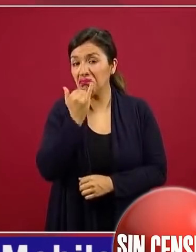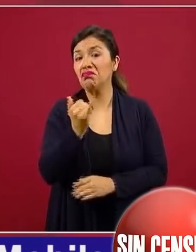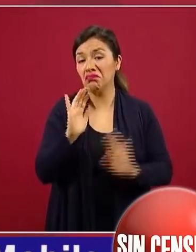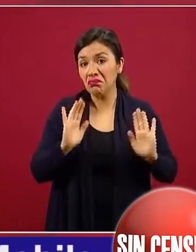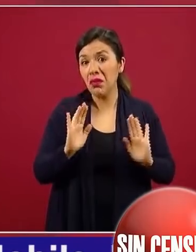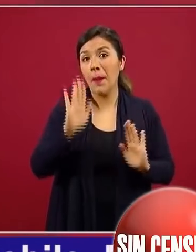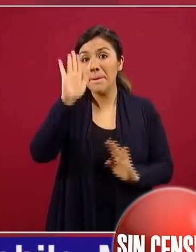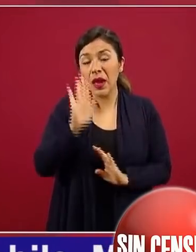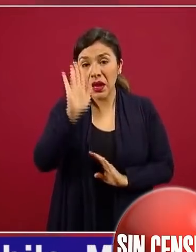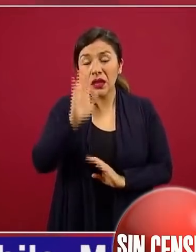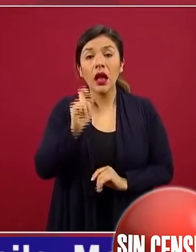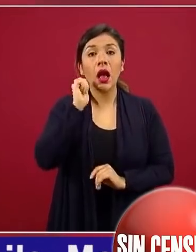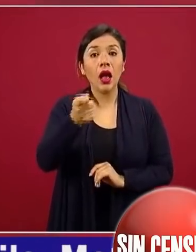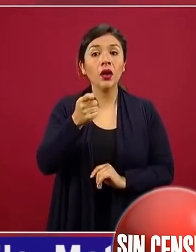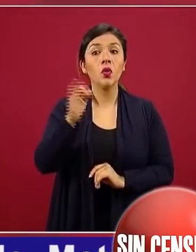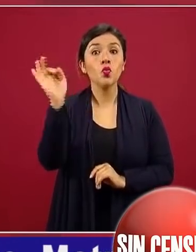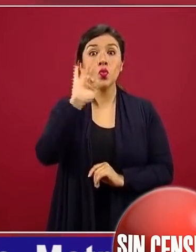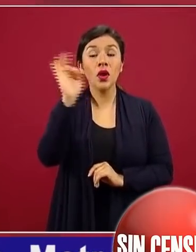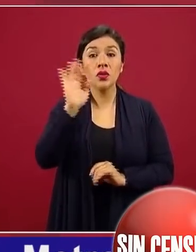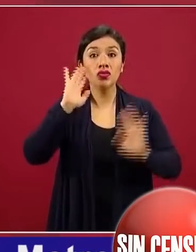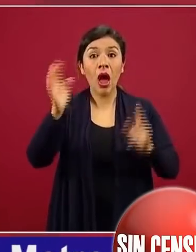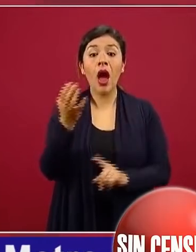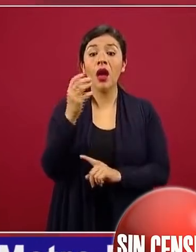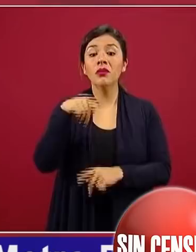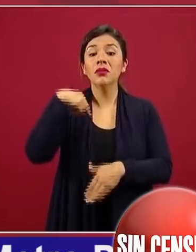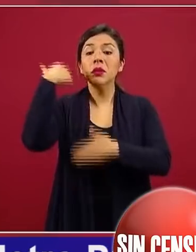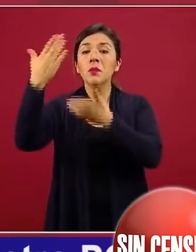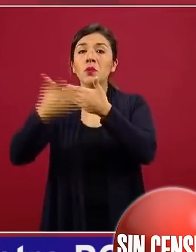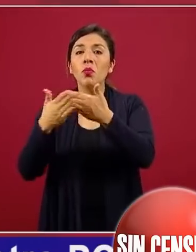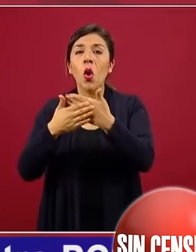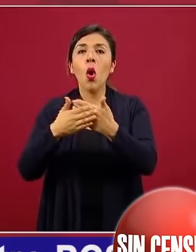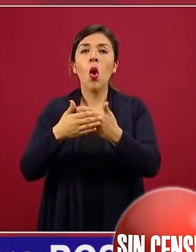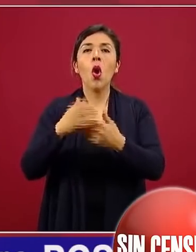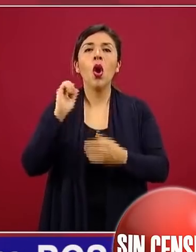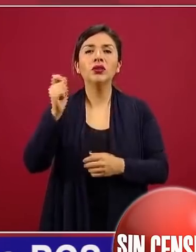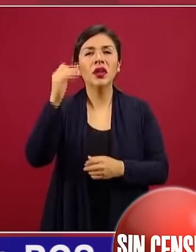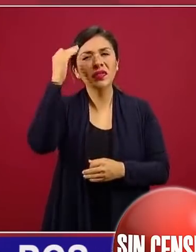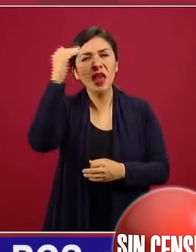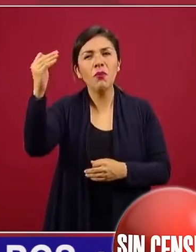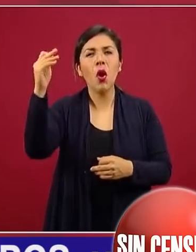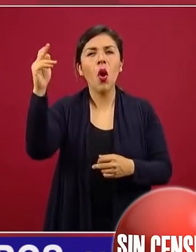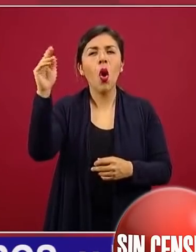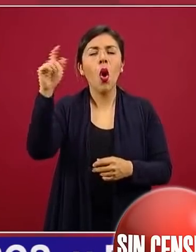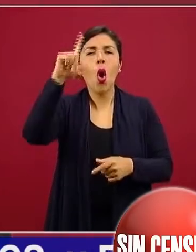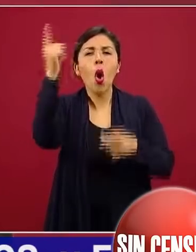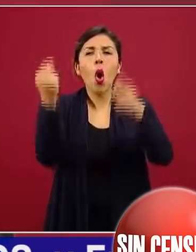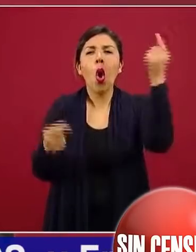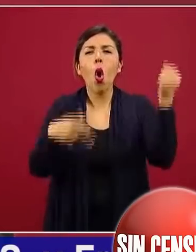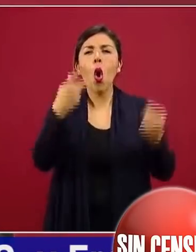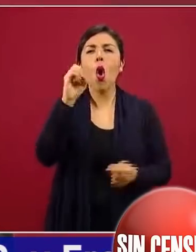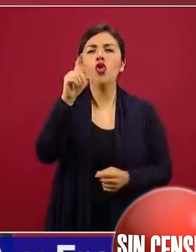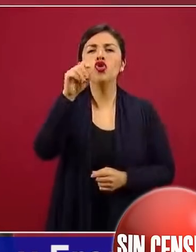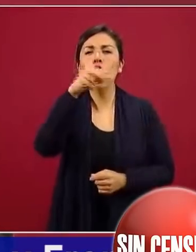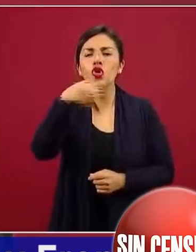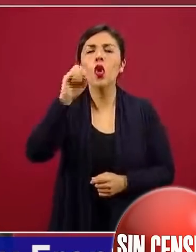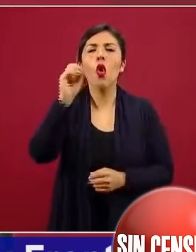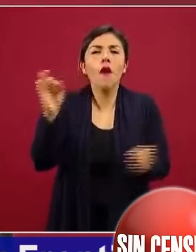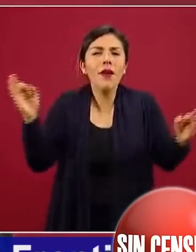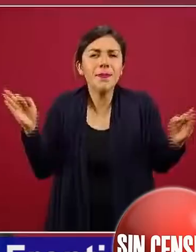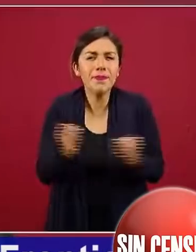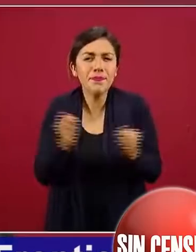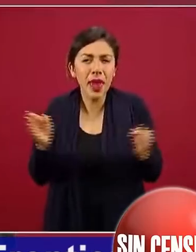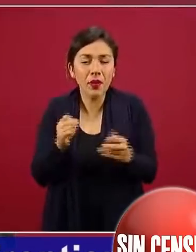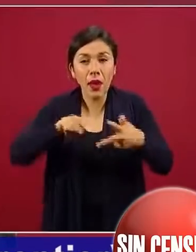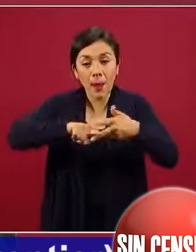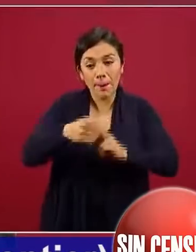podría ser, que cuando llegue el otoño y el invierno, empezando desde octubre, junto